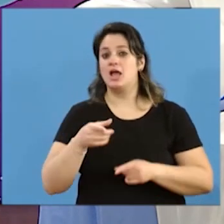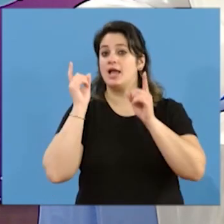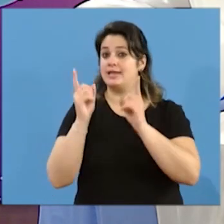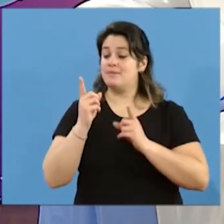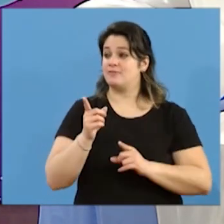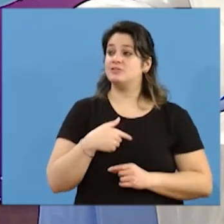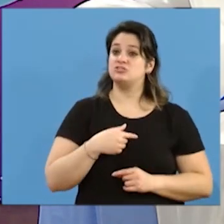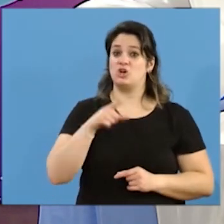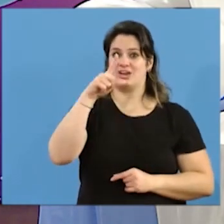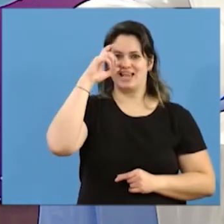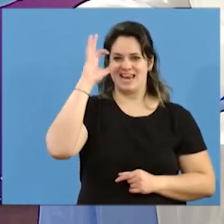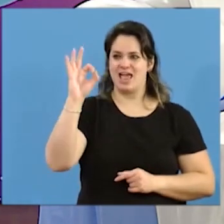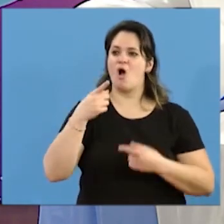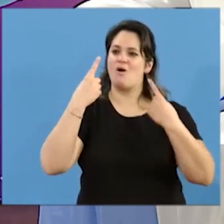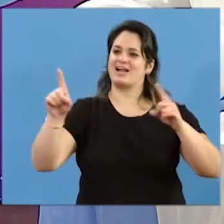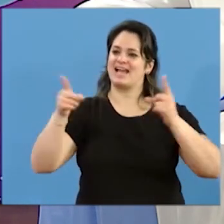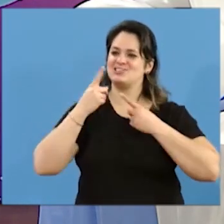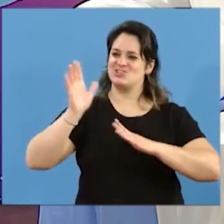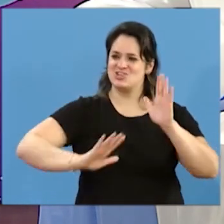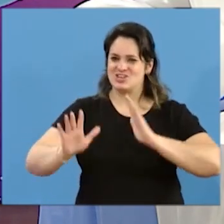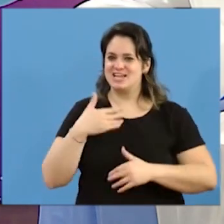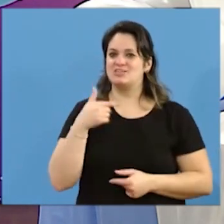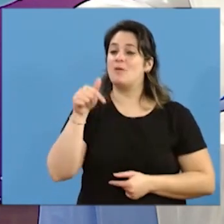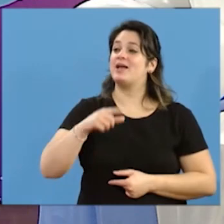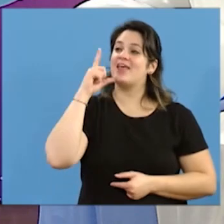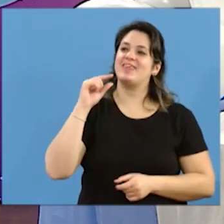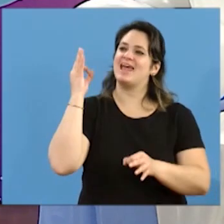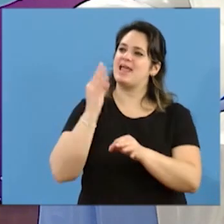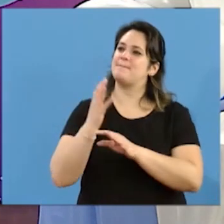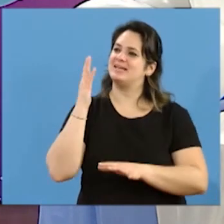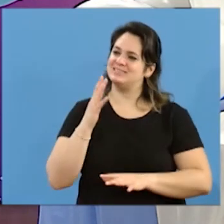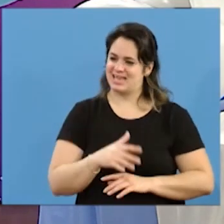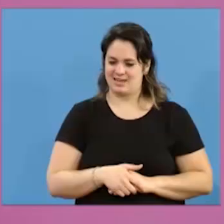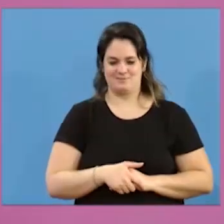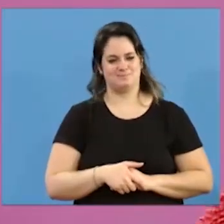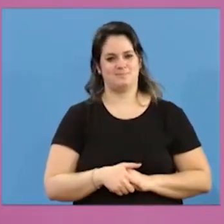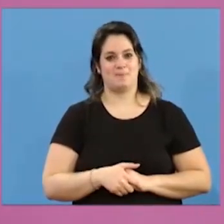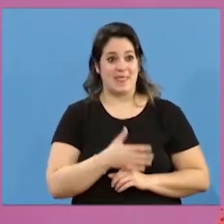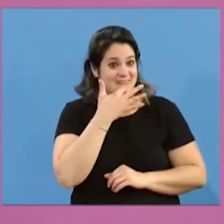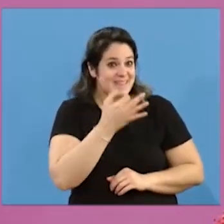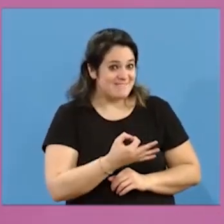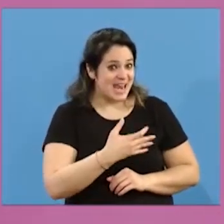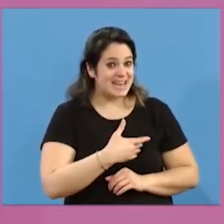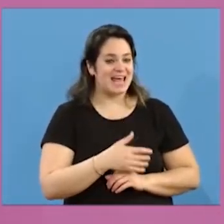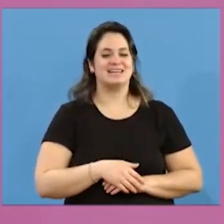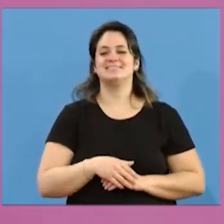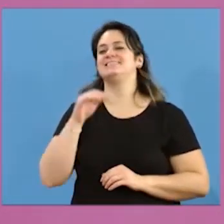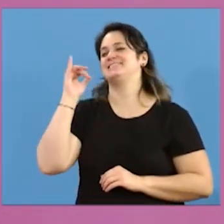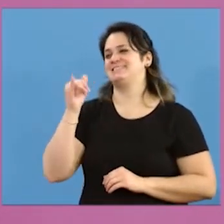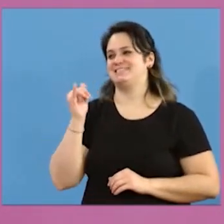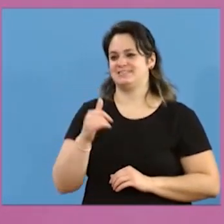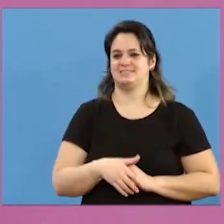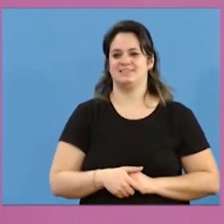Leo hizo una canción para este día tan especial. ¿En serio, Abu?